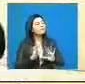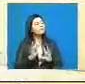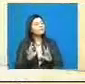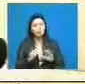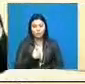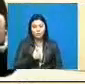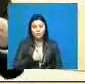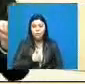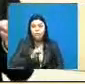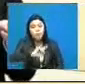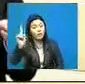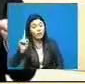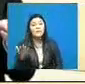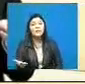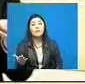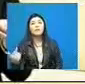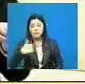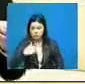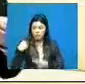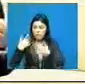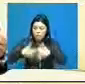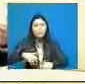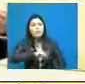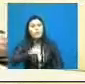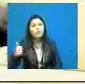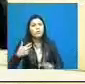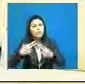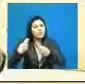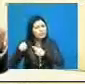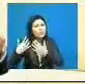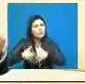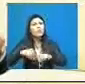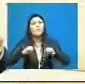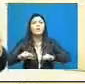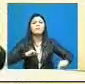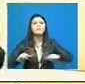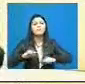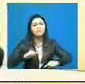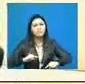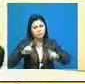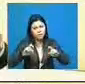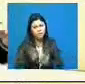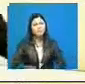Mi función es otra. Mi función es poder administrar